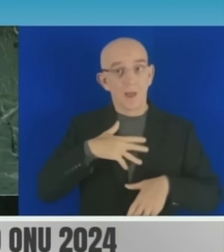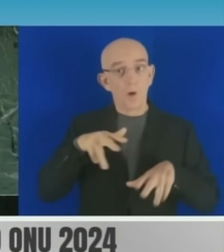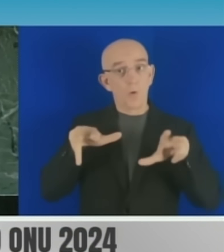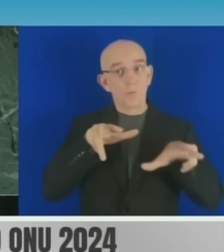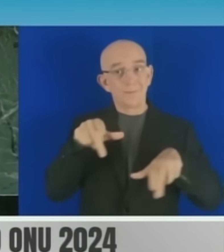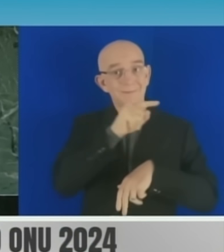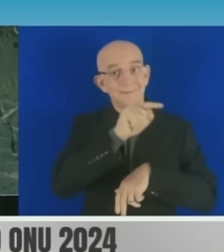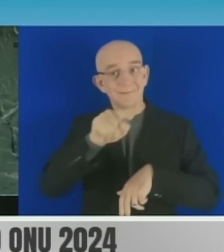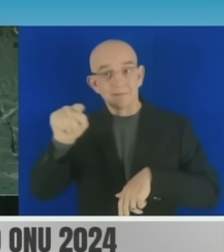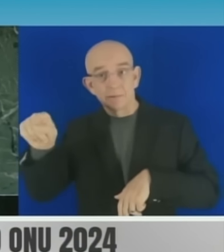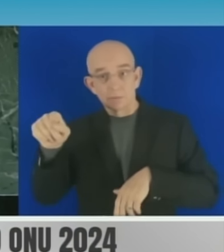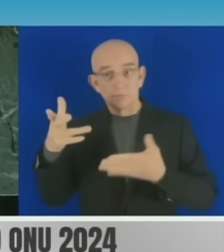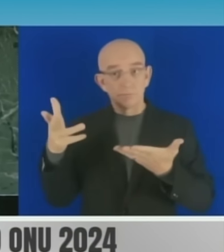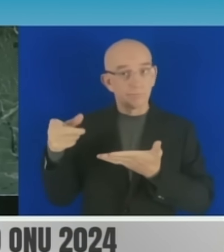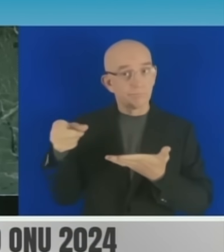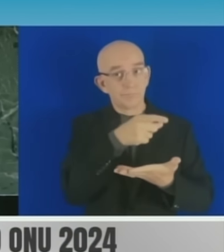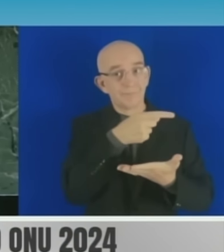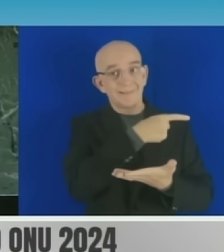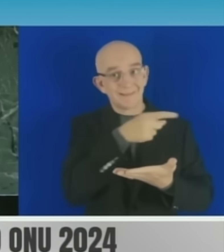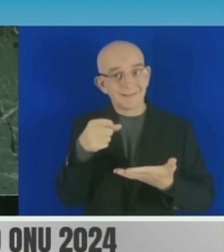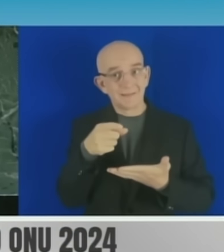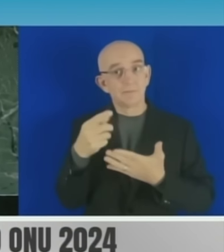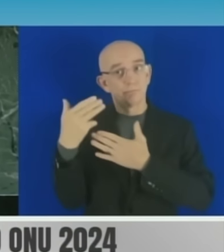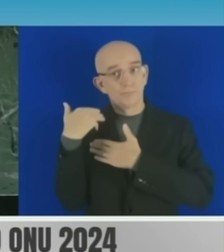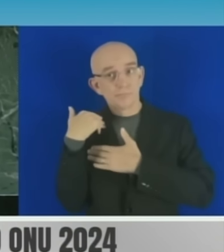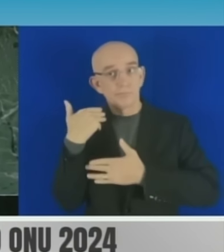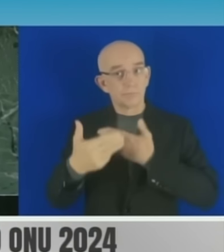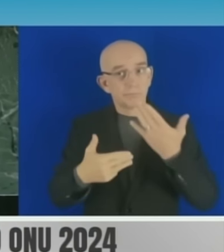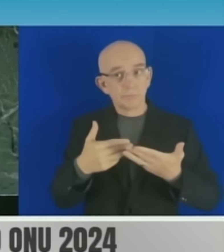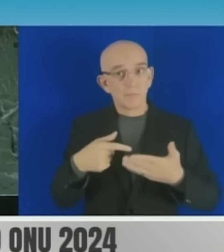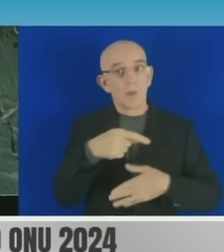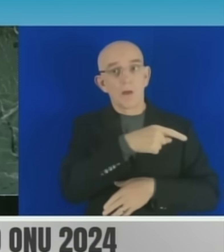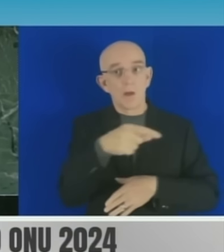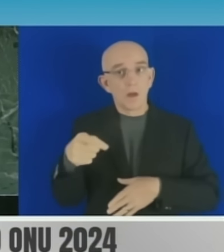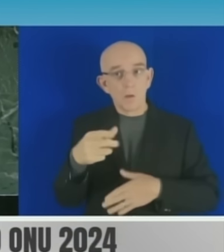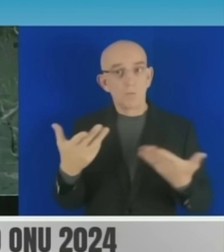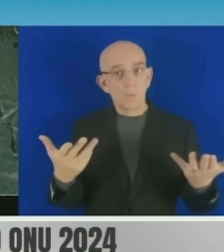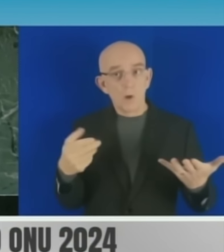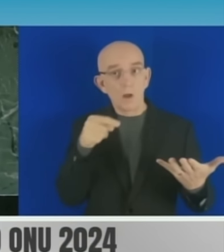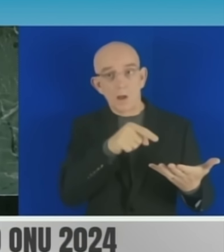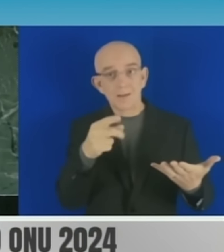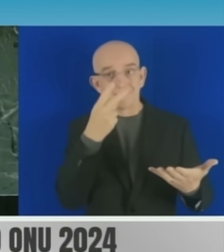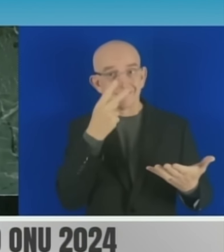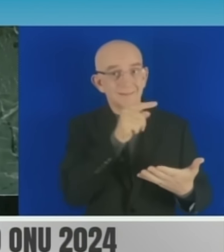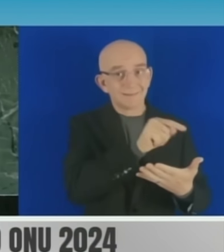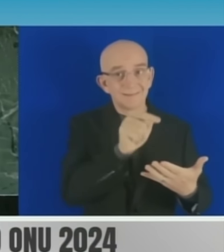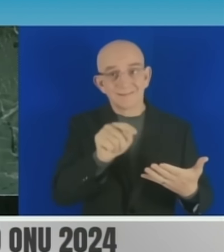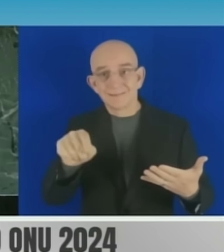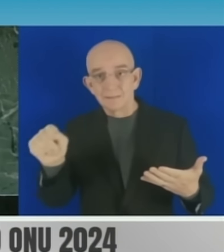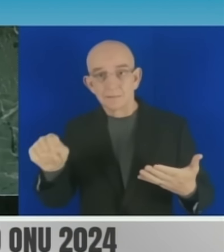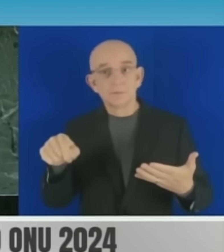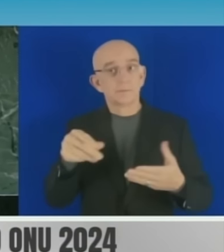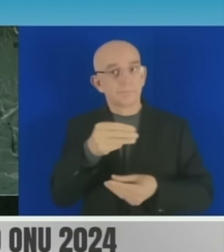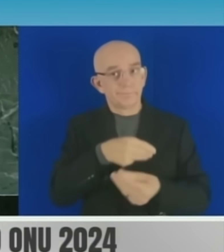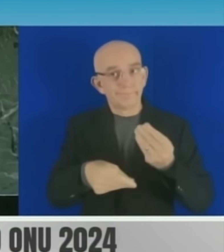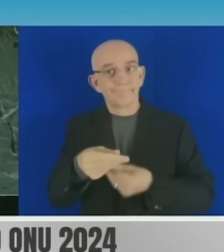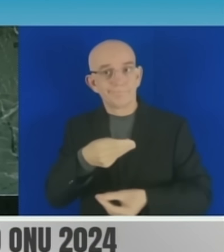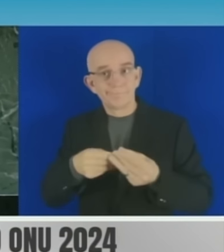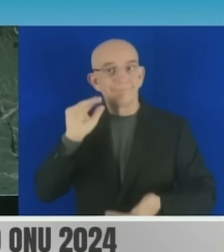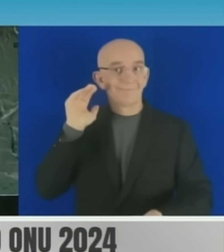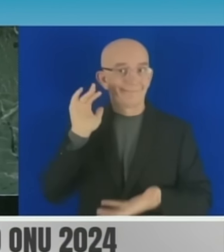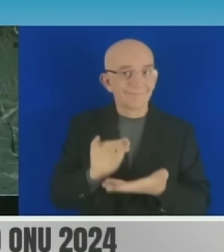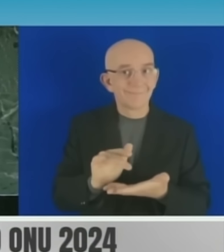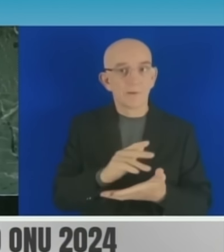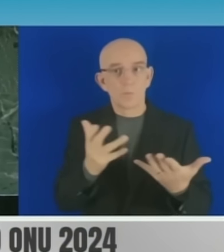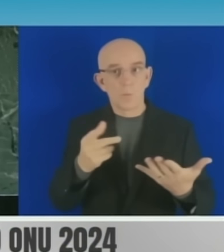minimizar o equiparar el papel central de los estados con el de actores no estatales que, en su mayoría, representan